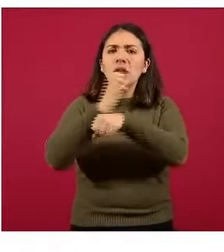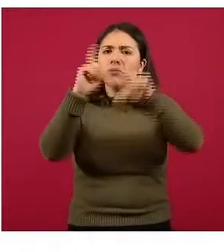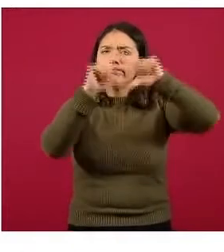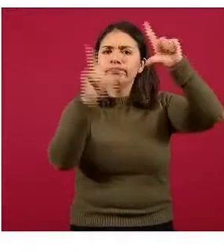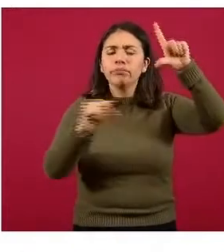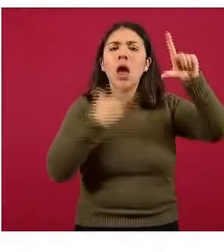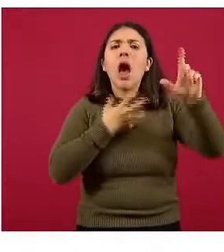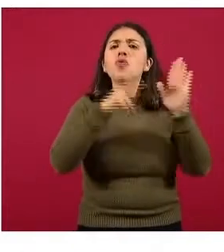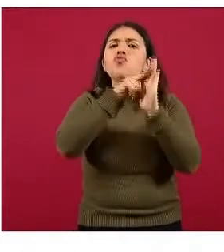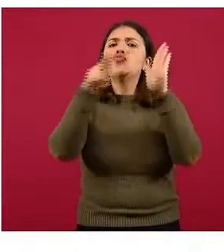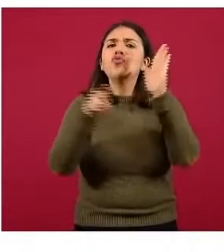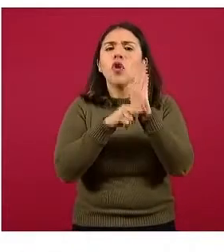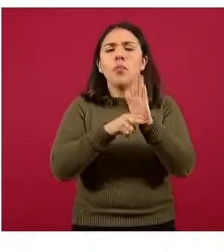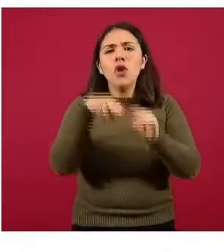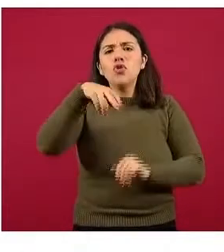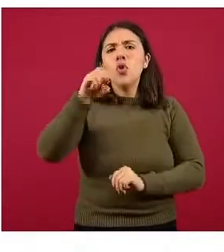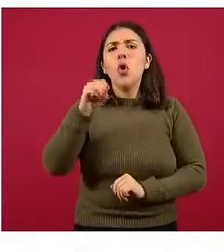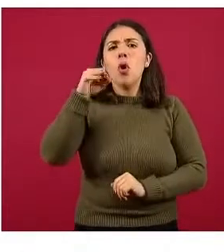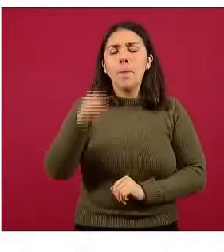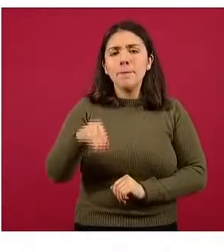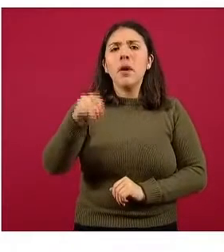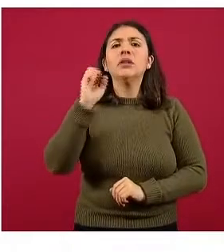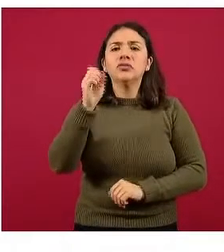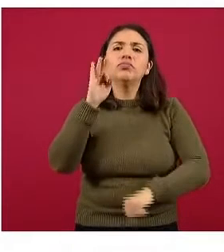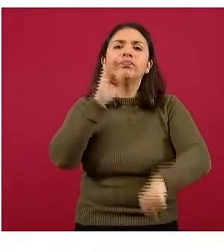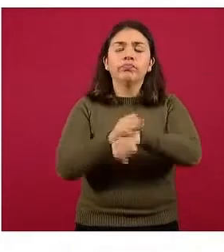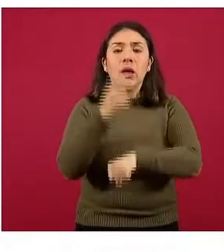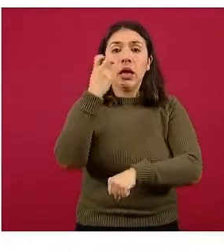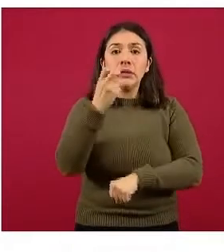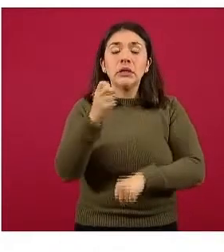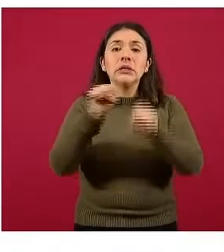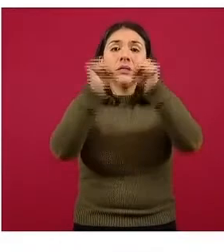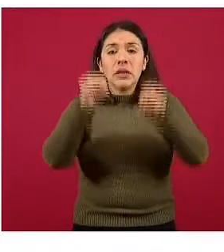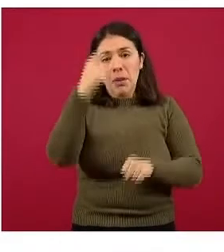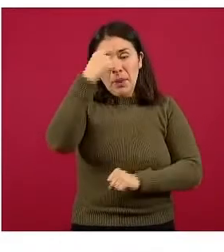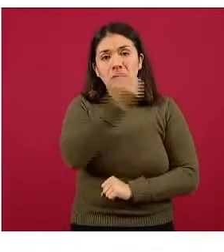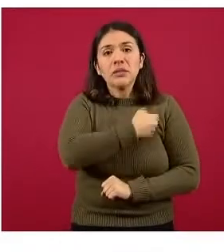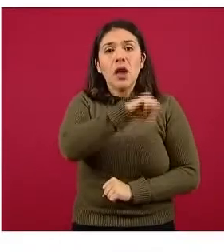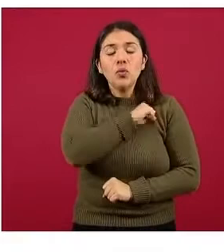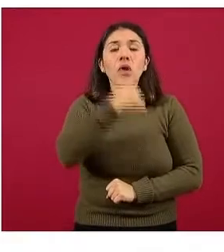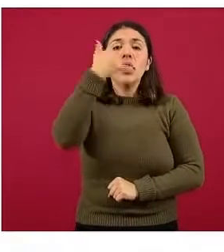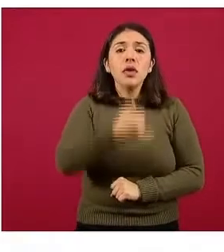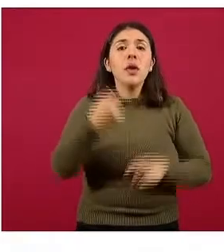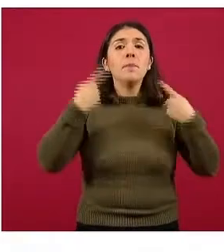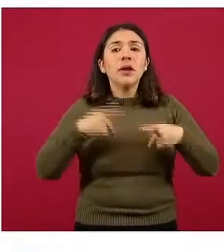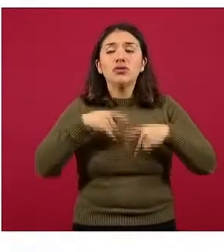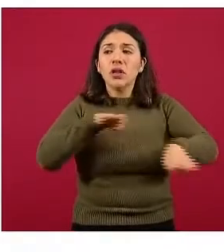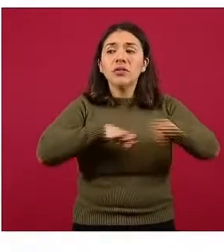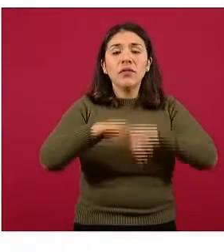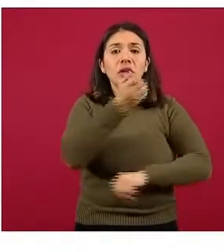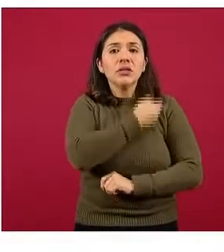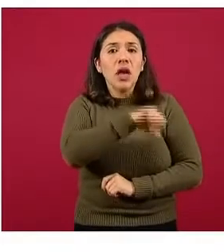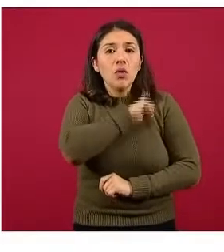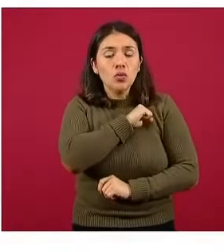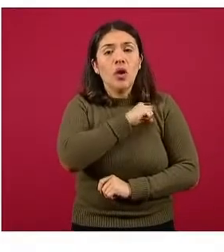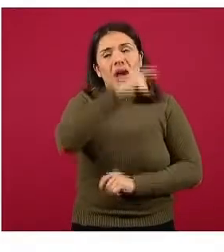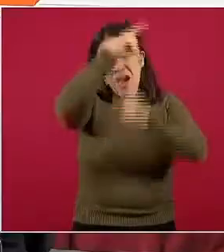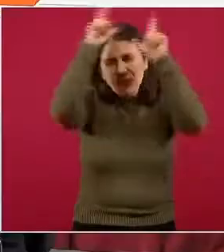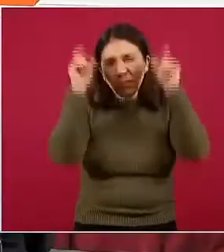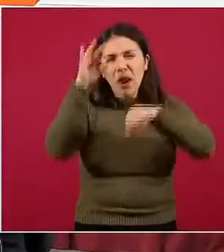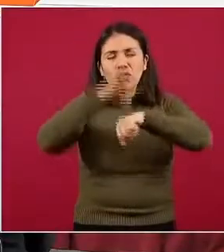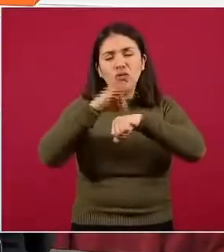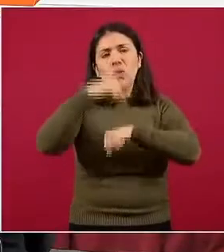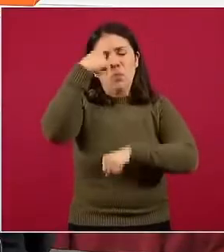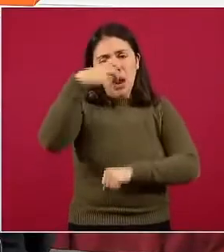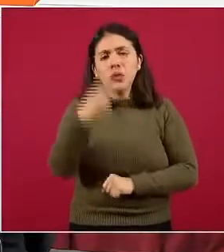federativas. Hay una norma oficial mexicana que respalda al Sistema Nacional de Salud y a las y los profesionales de la salud para ejercer